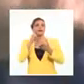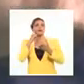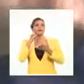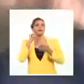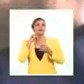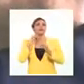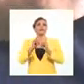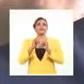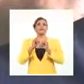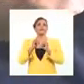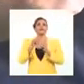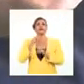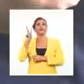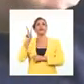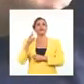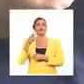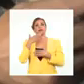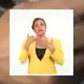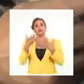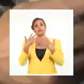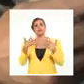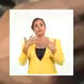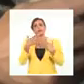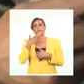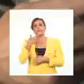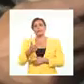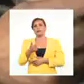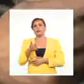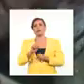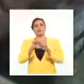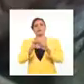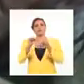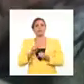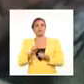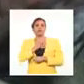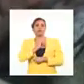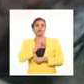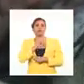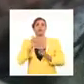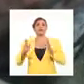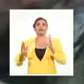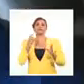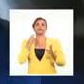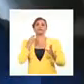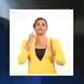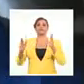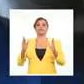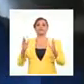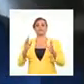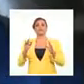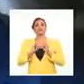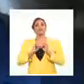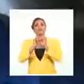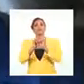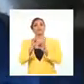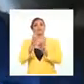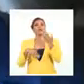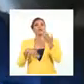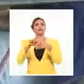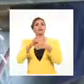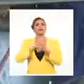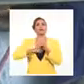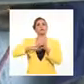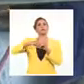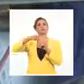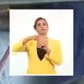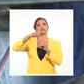verano. Especialistas señalan que el sistema prevé llegar al periodo del año que reporta elevadas